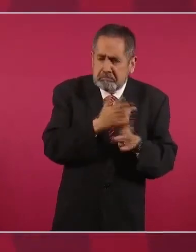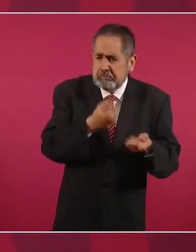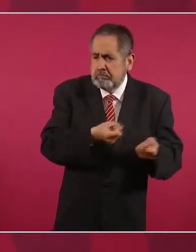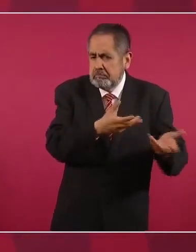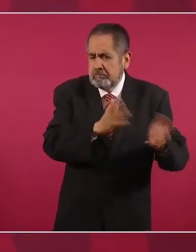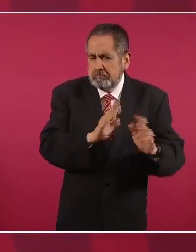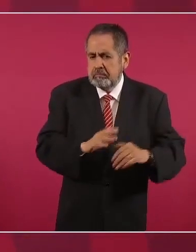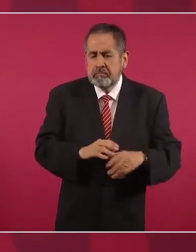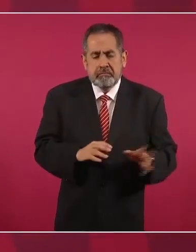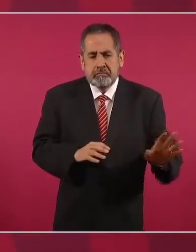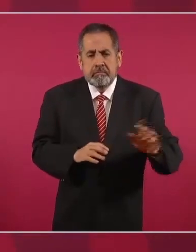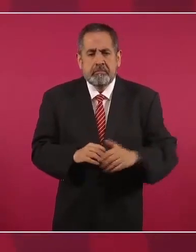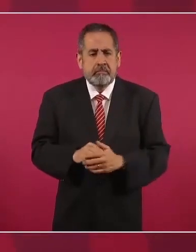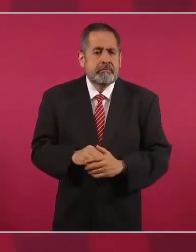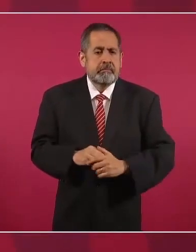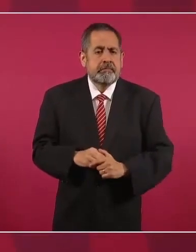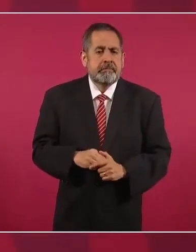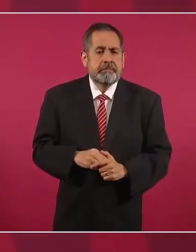aún